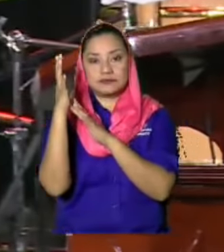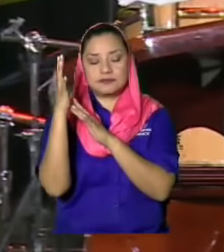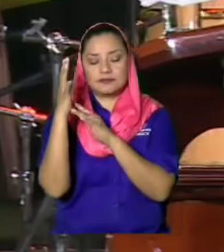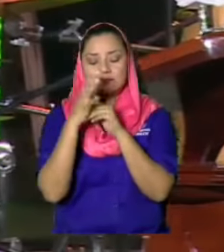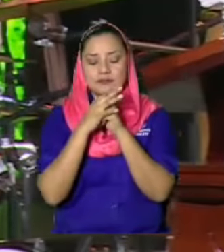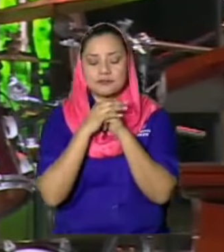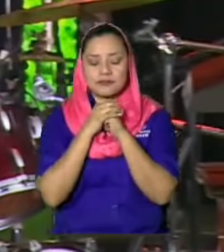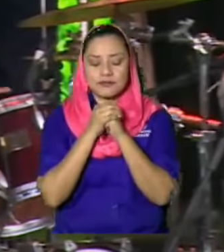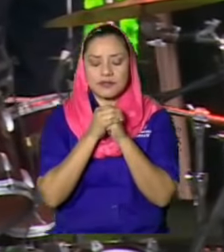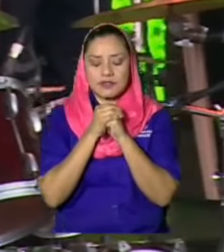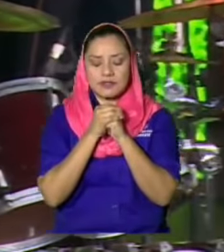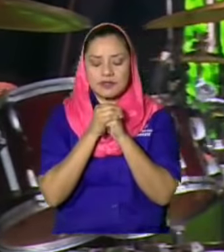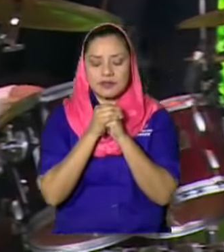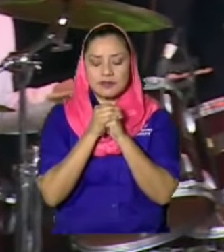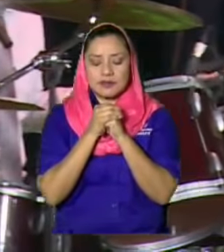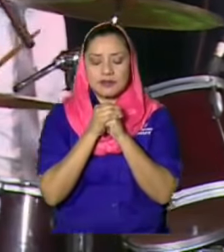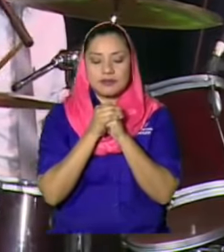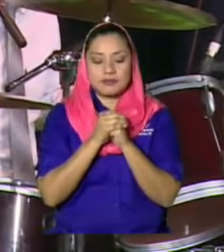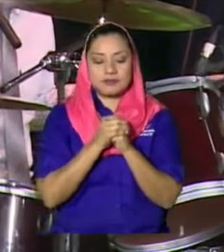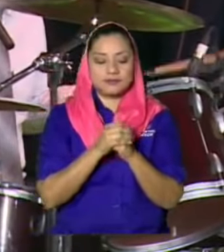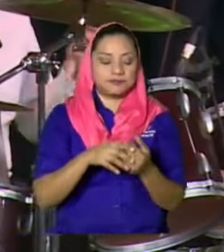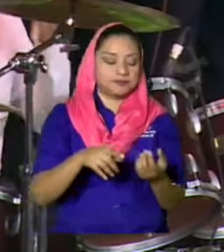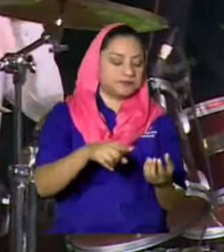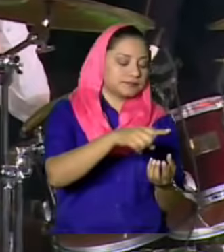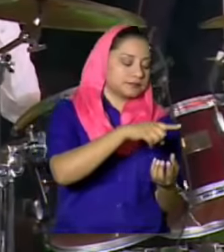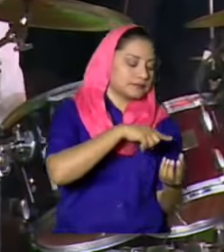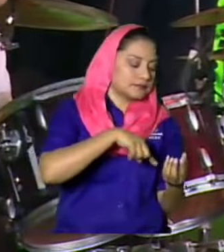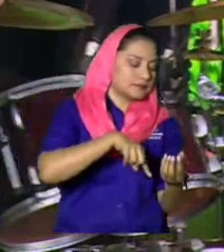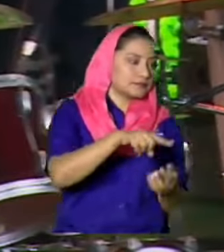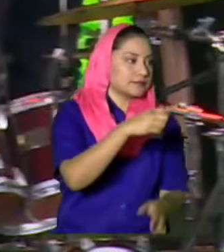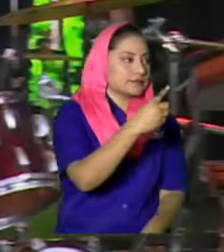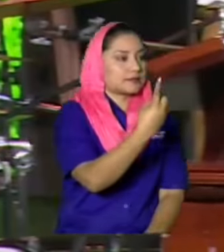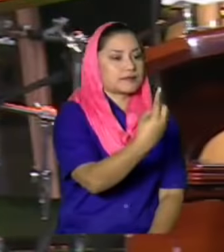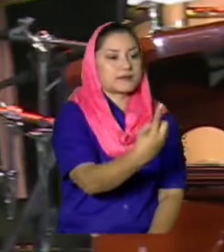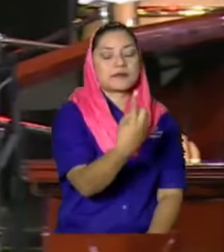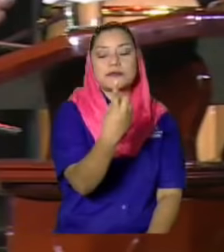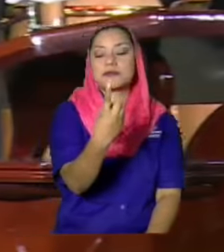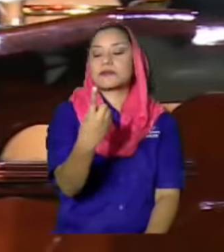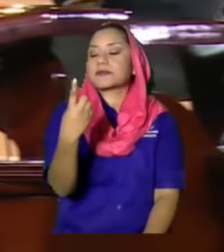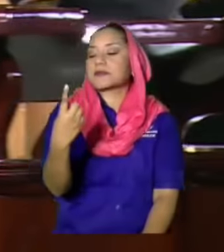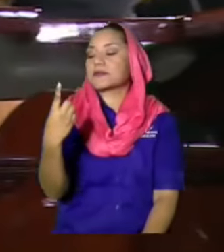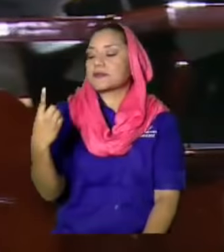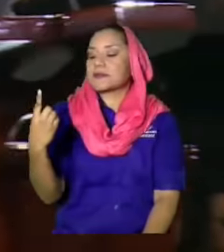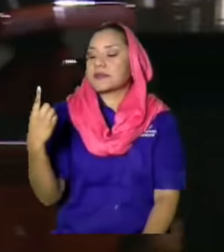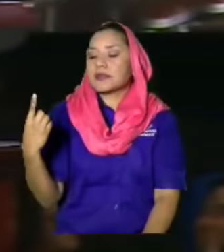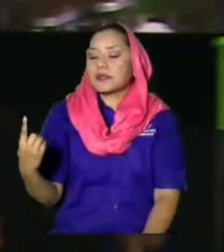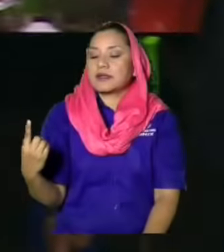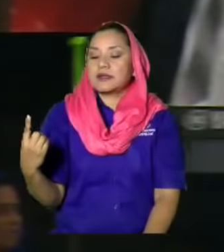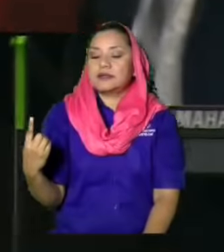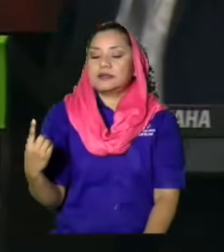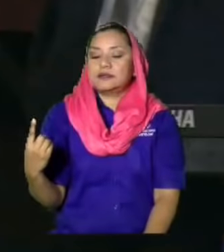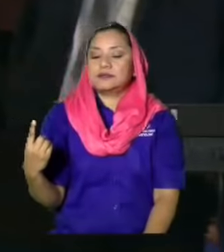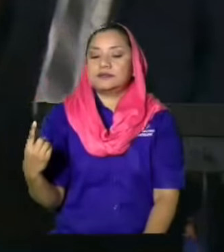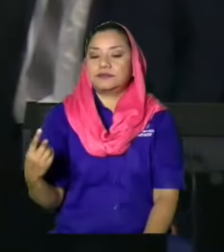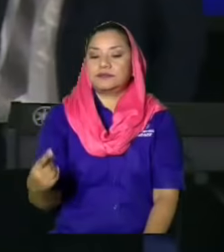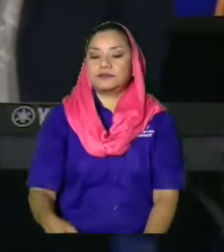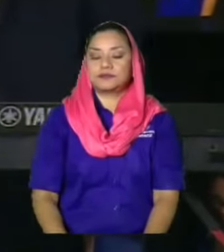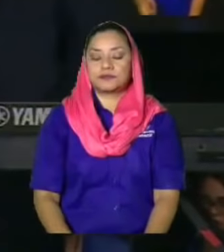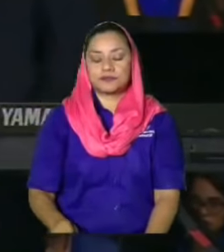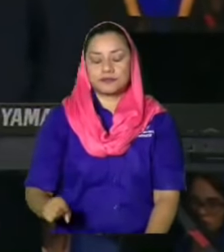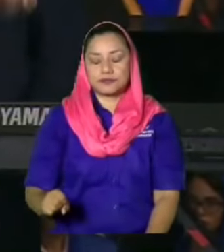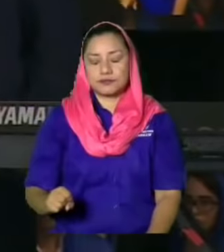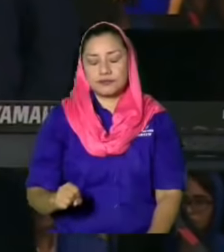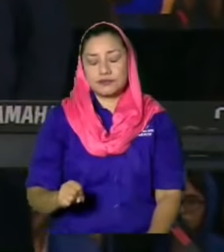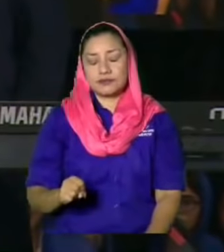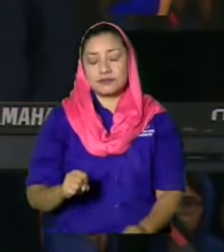acá. Sal, sal, sabes que Dios está trabajando contigo, sabes que Dios está trabajando contigo, pero esta es una mañana